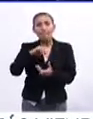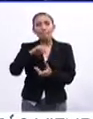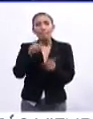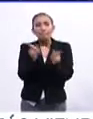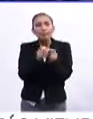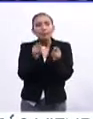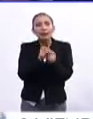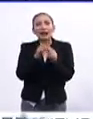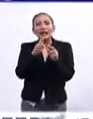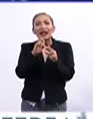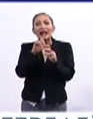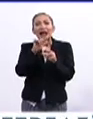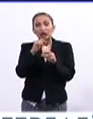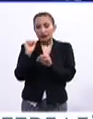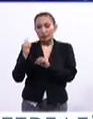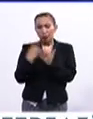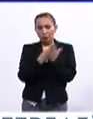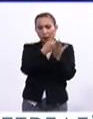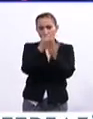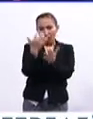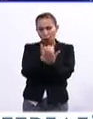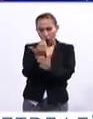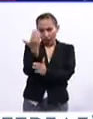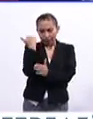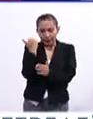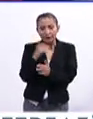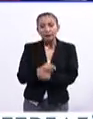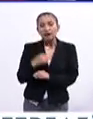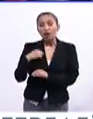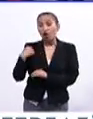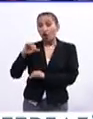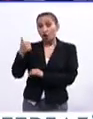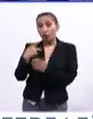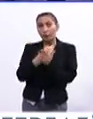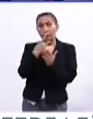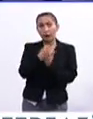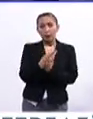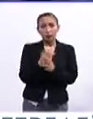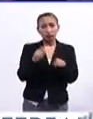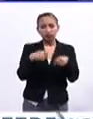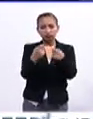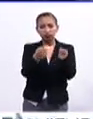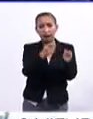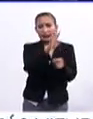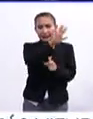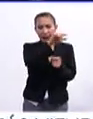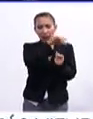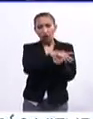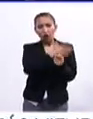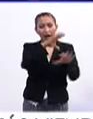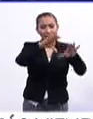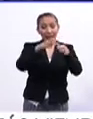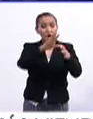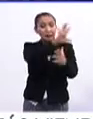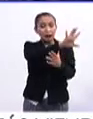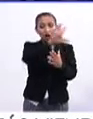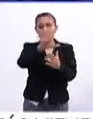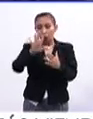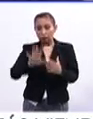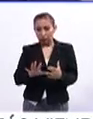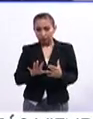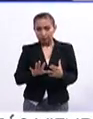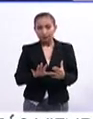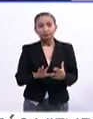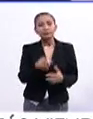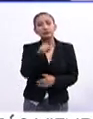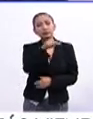microrrelato. Acabamos de premiar a los ganadores. Nosotros premiamos a 5 de cada categoría,